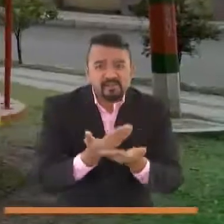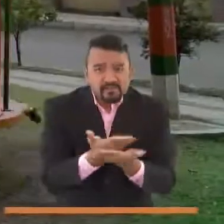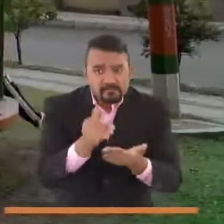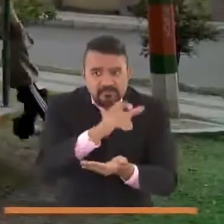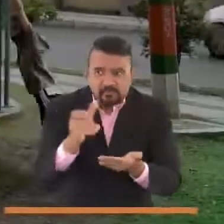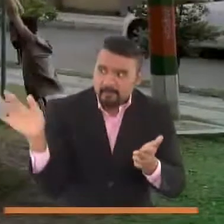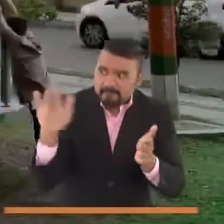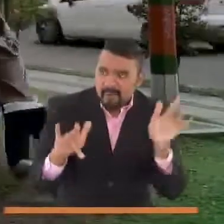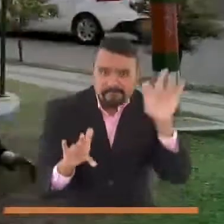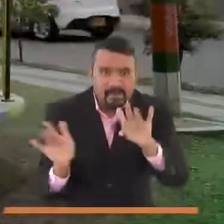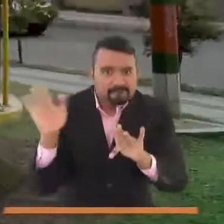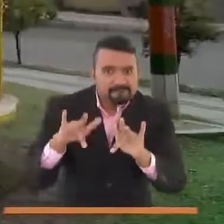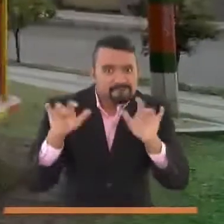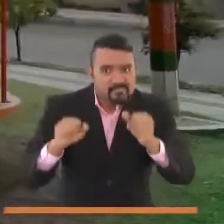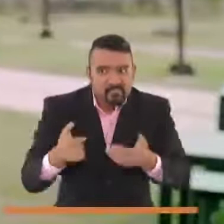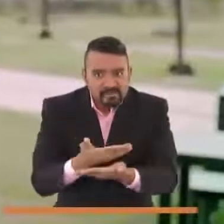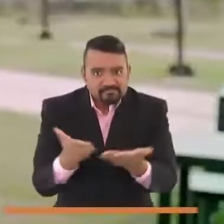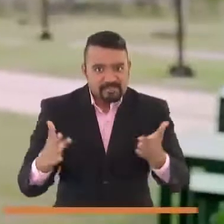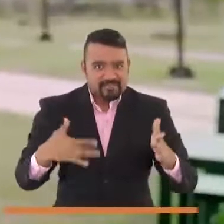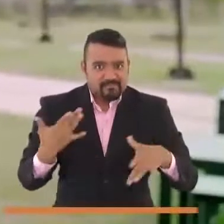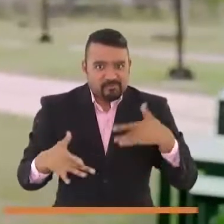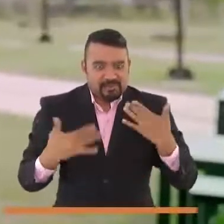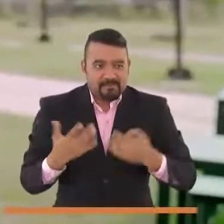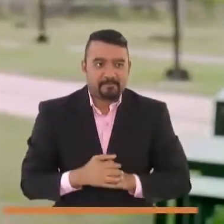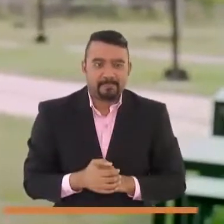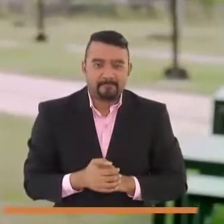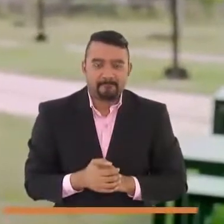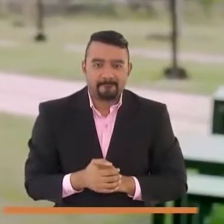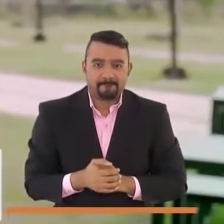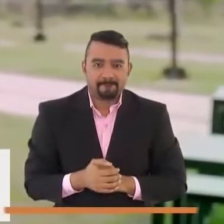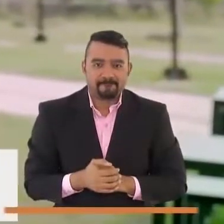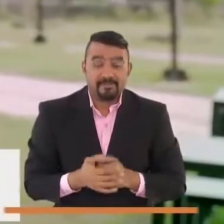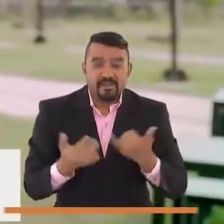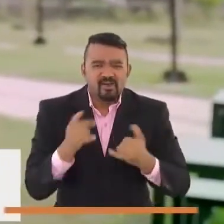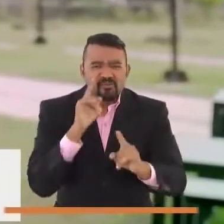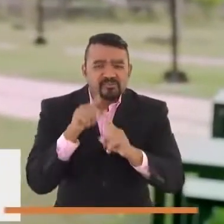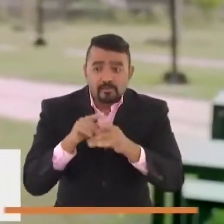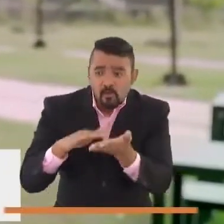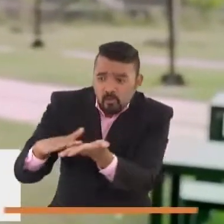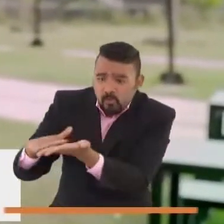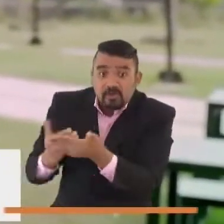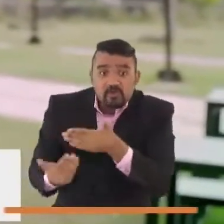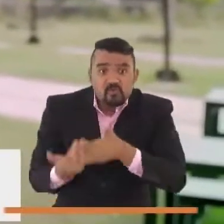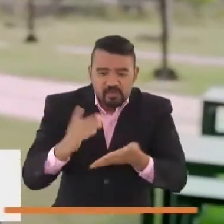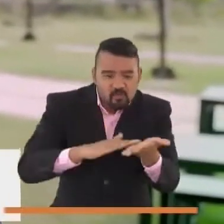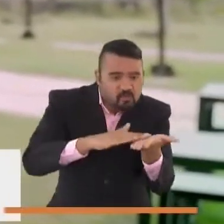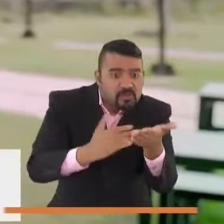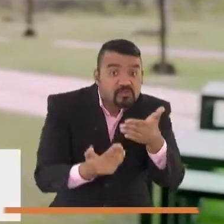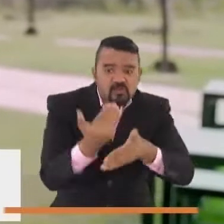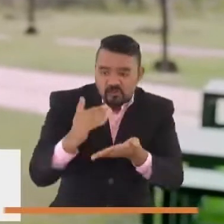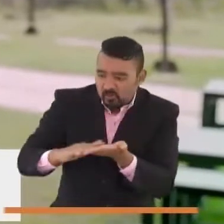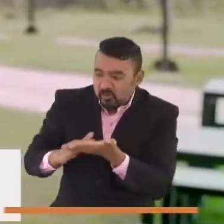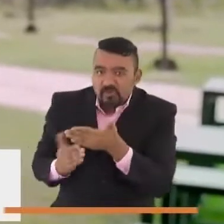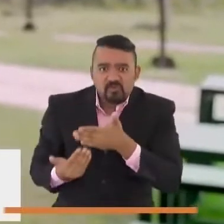sus habitantes. Con estas obras de infraestructura vamos a mejorar la movilidad, tanto vial como